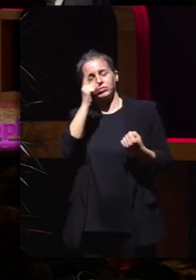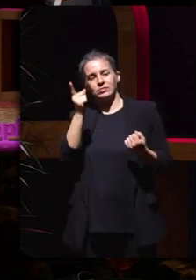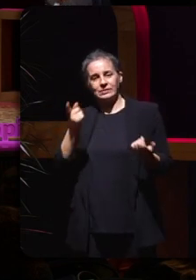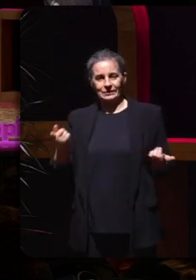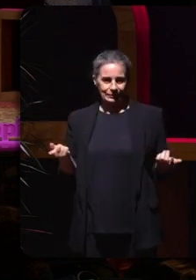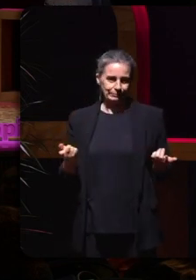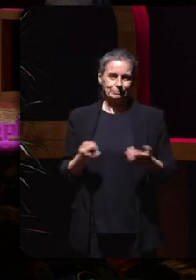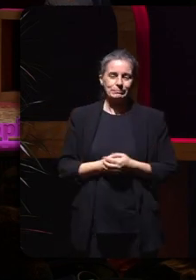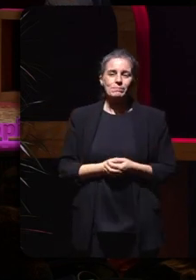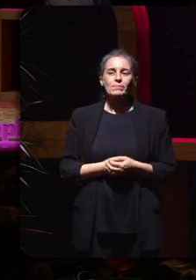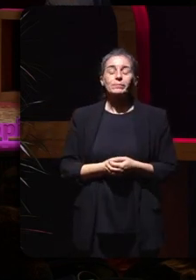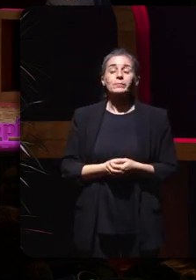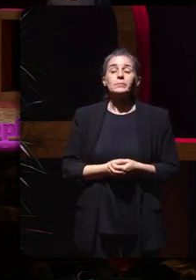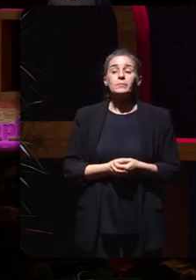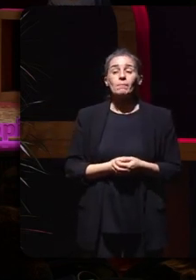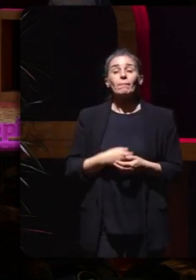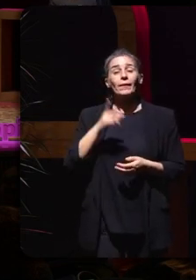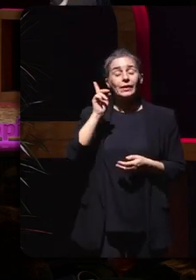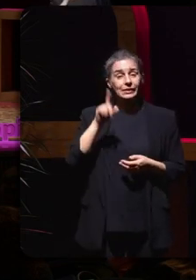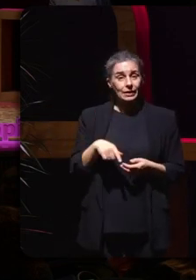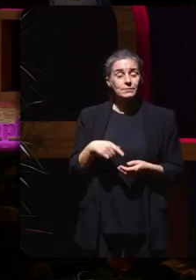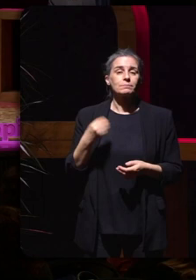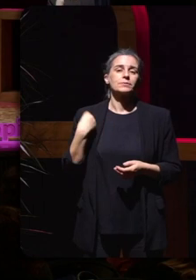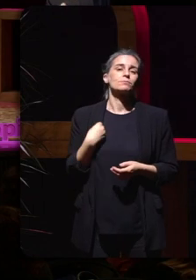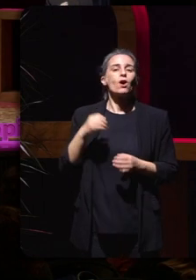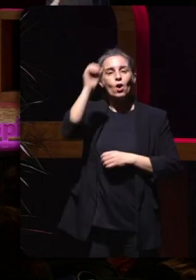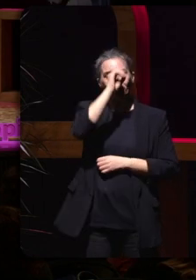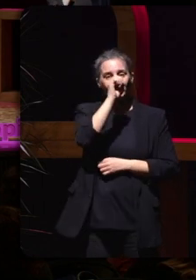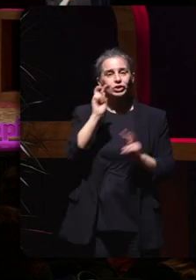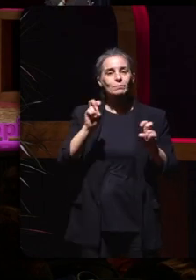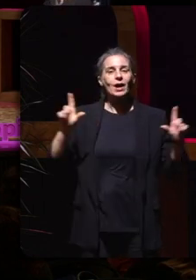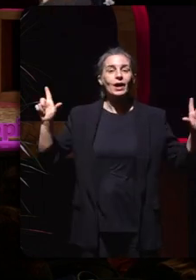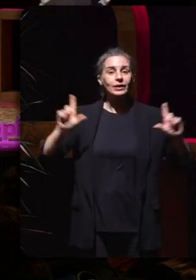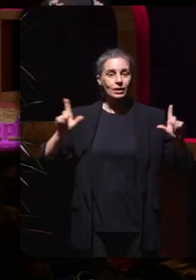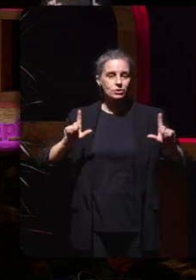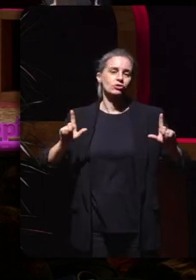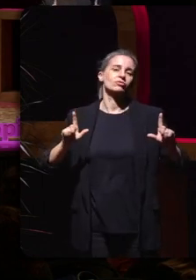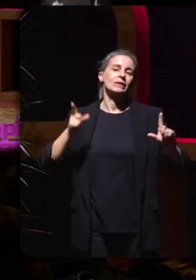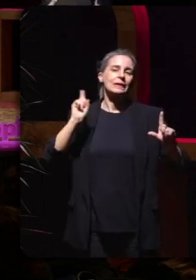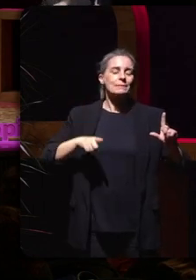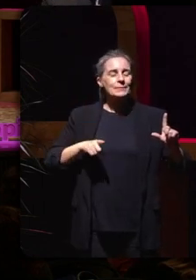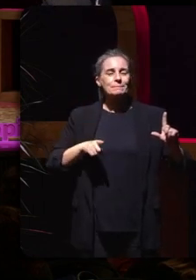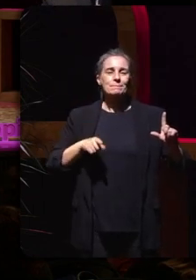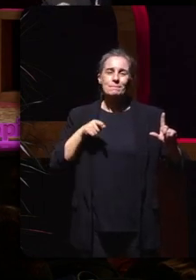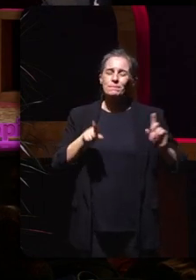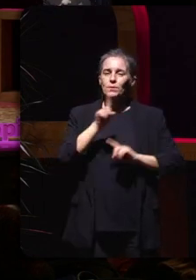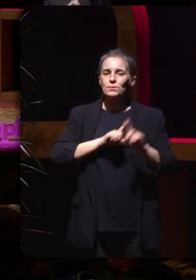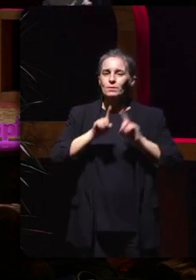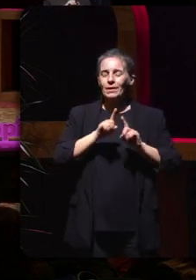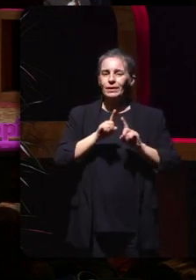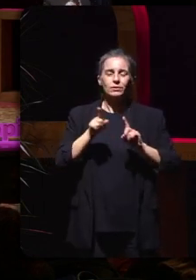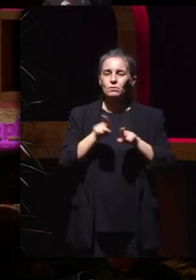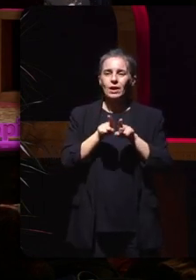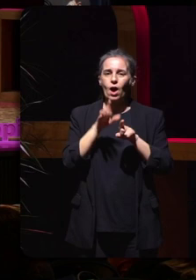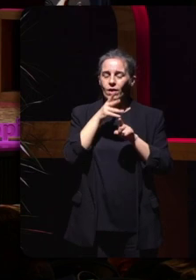y luego por otro lado creo que la opinión de televisión también adolece precisamente de centrarlo todo en las series